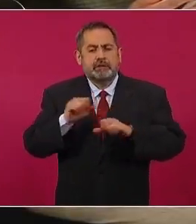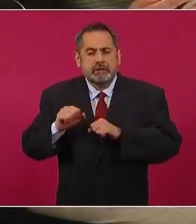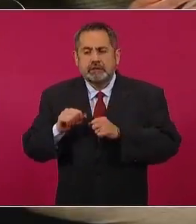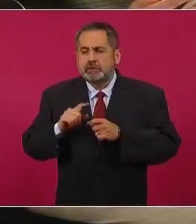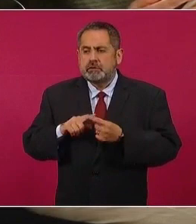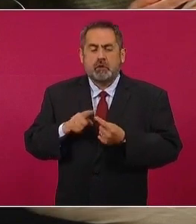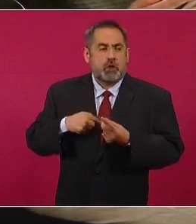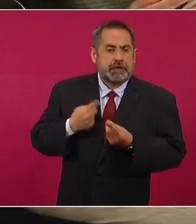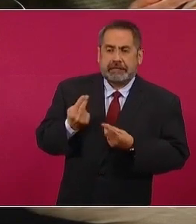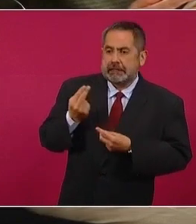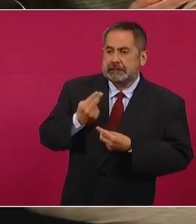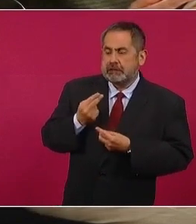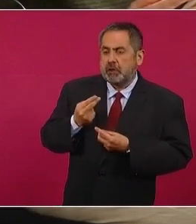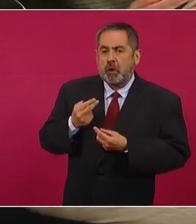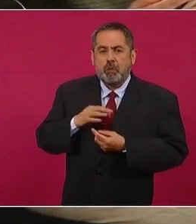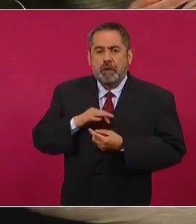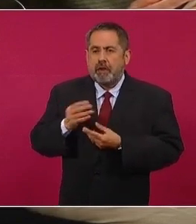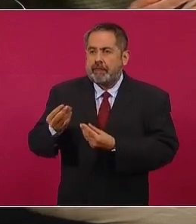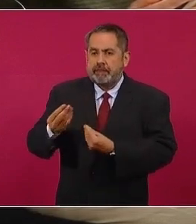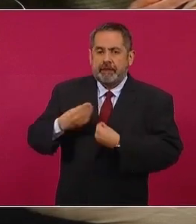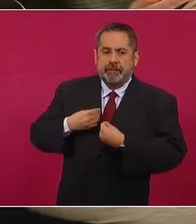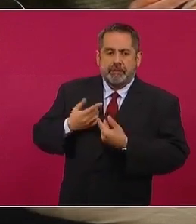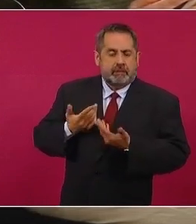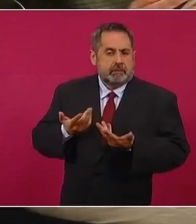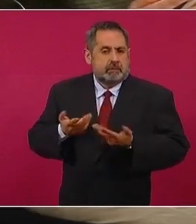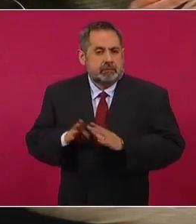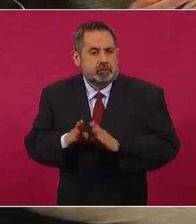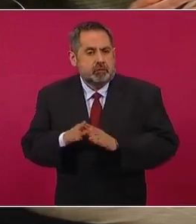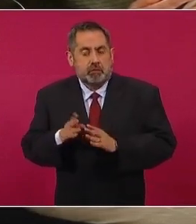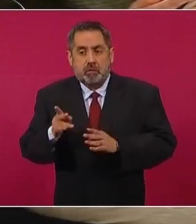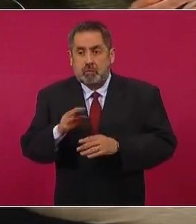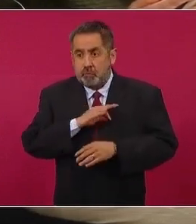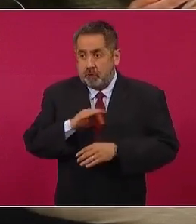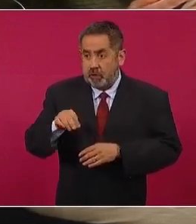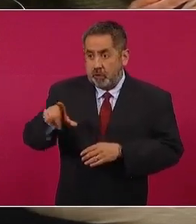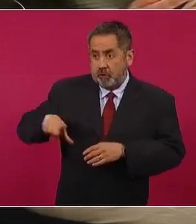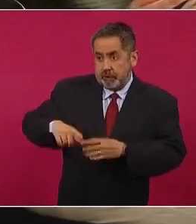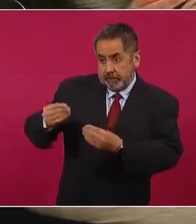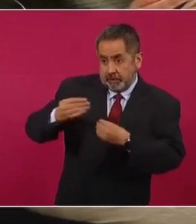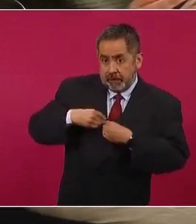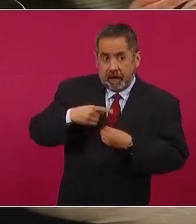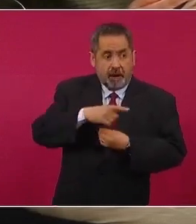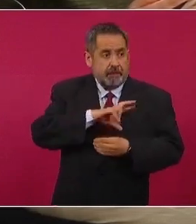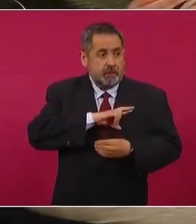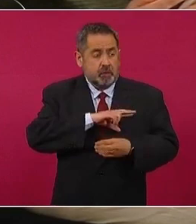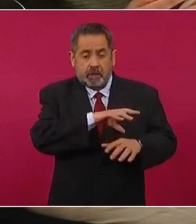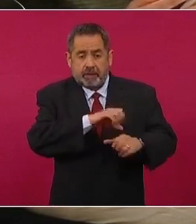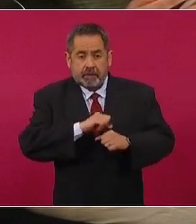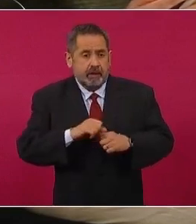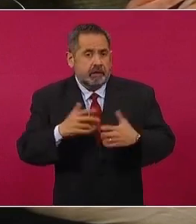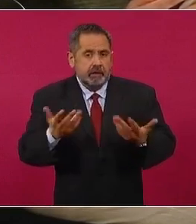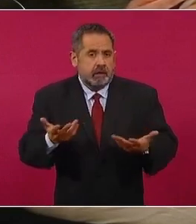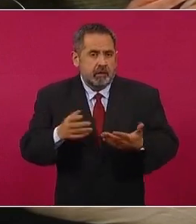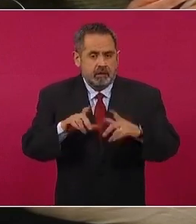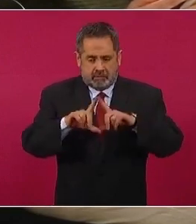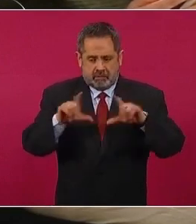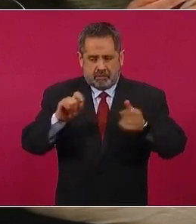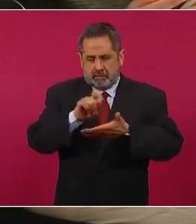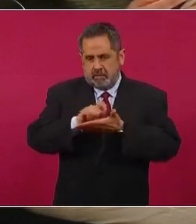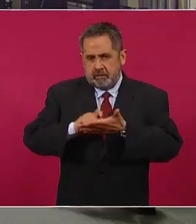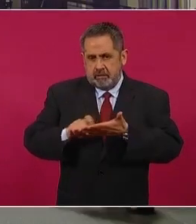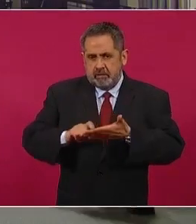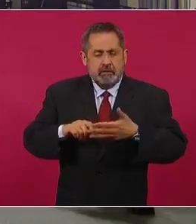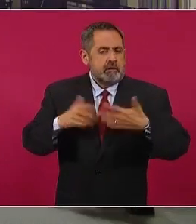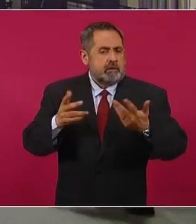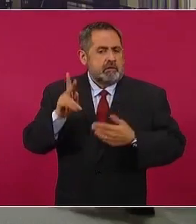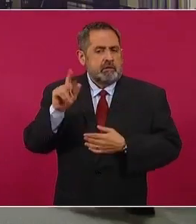requiera tenga acceso a través del sector público y en esta forma se prescriba, o están diseñando